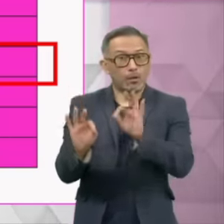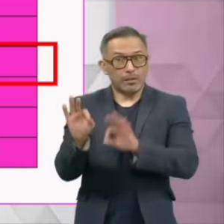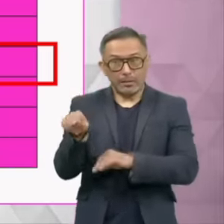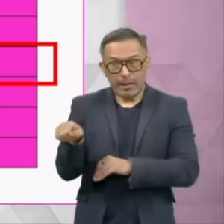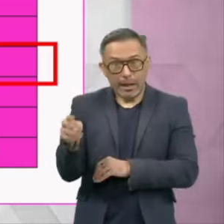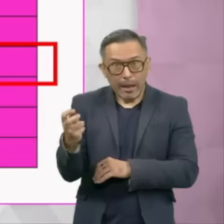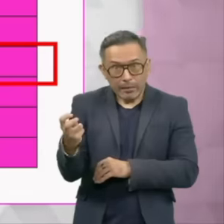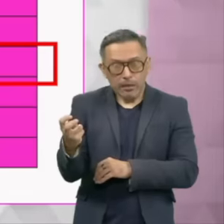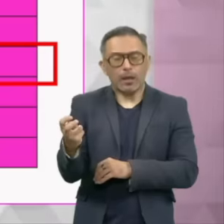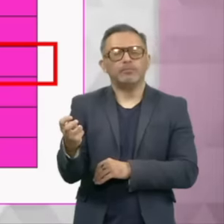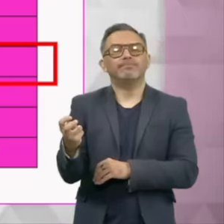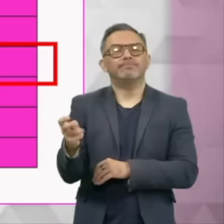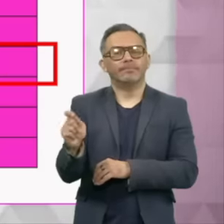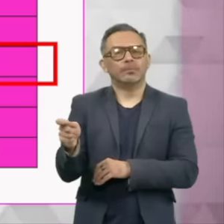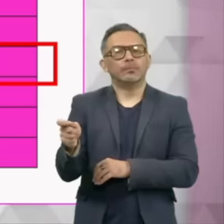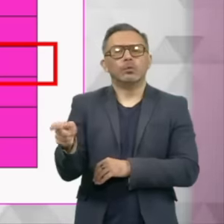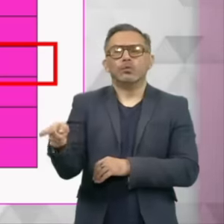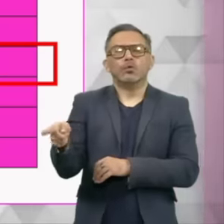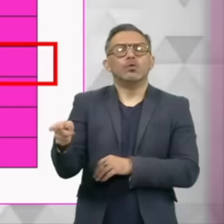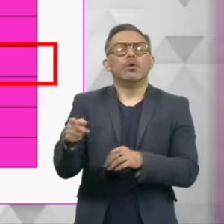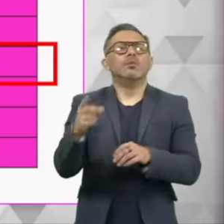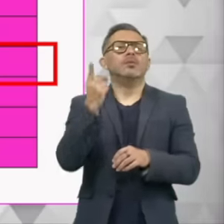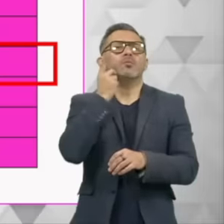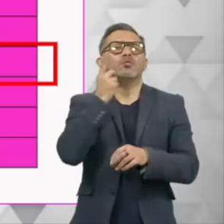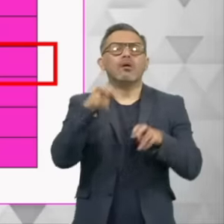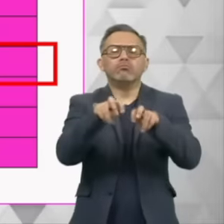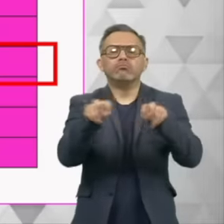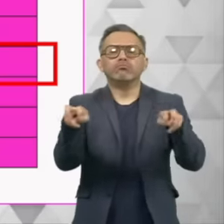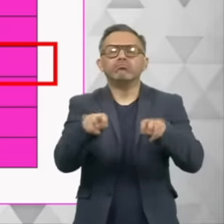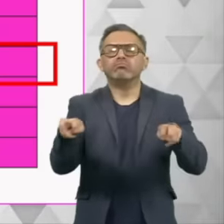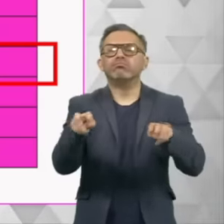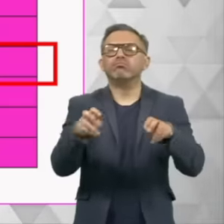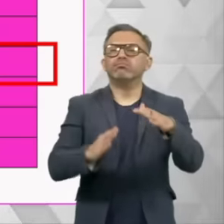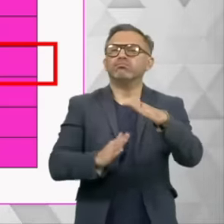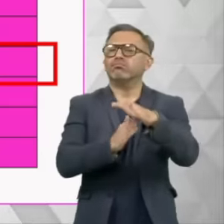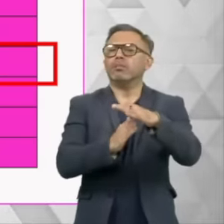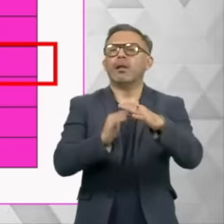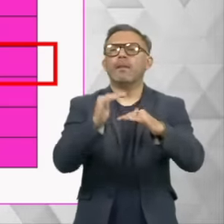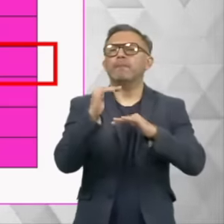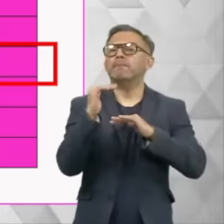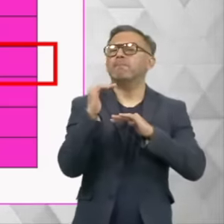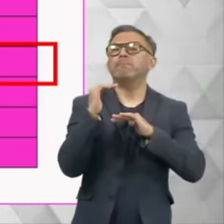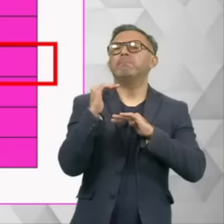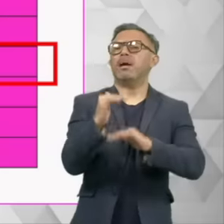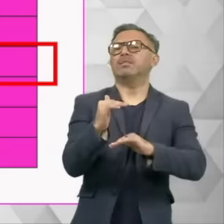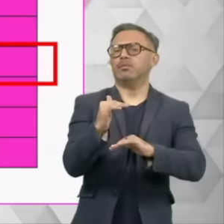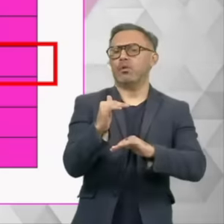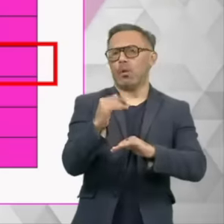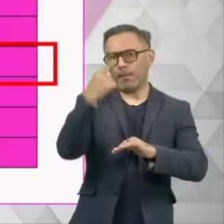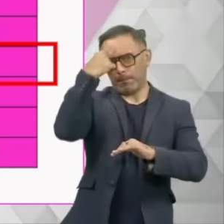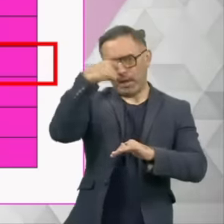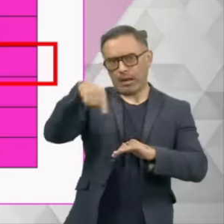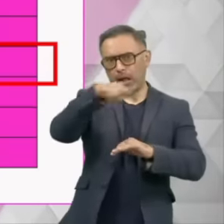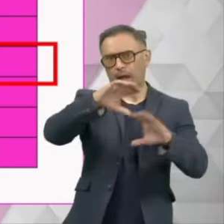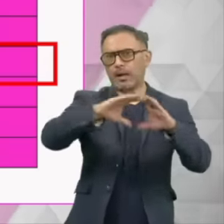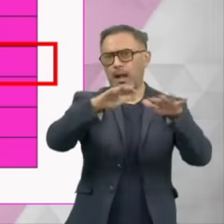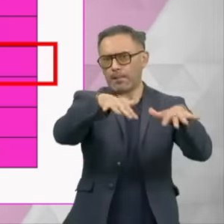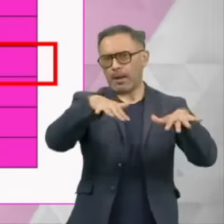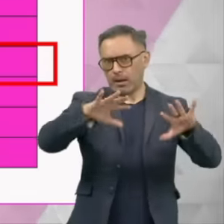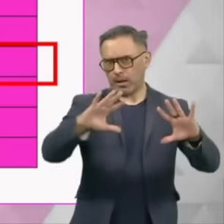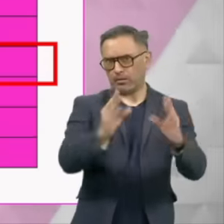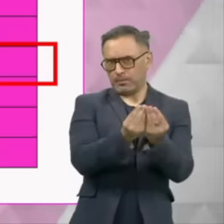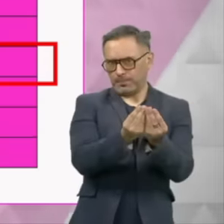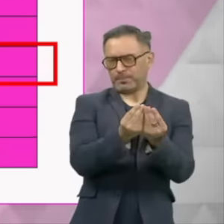su límite máximo de curules respecto del total de la Cámara. Es decir,